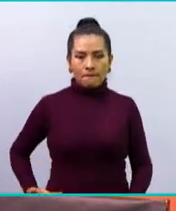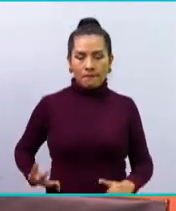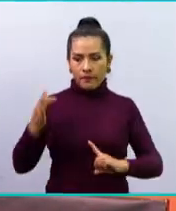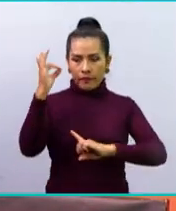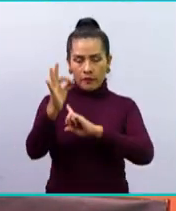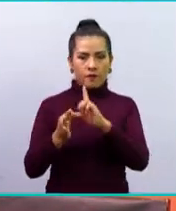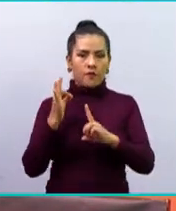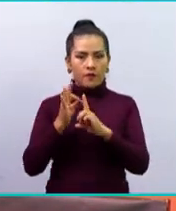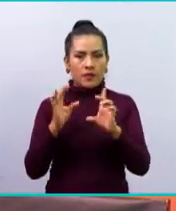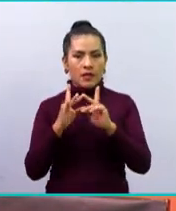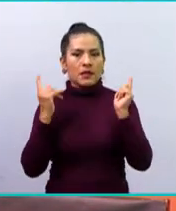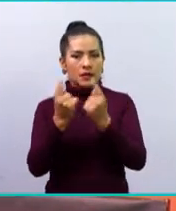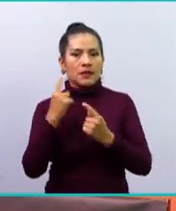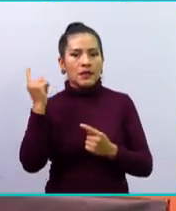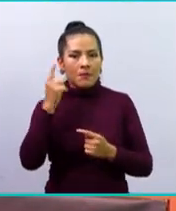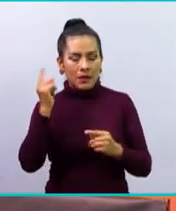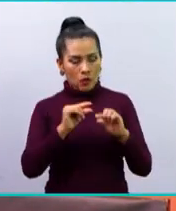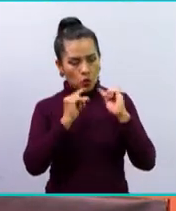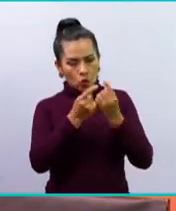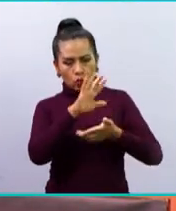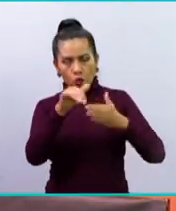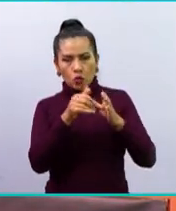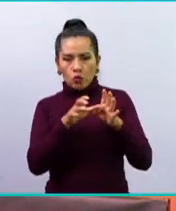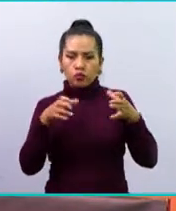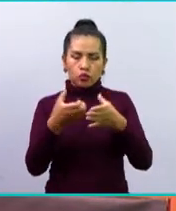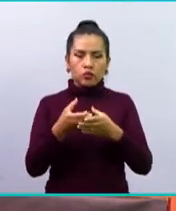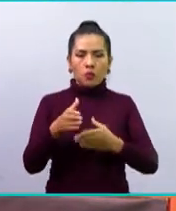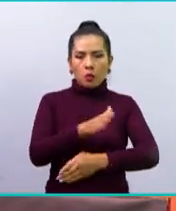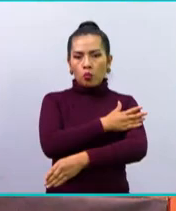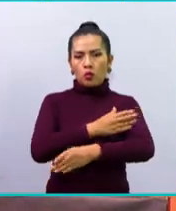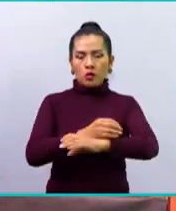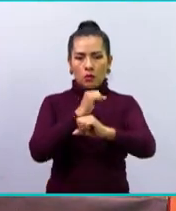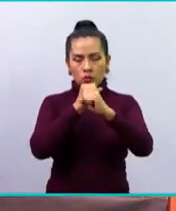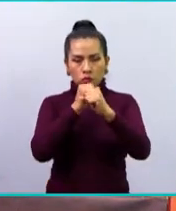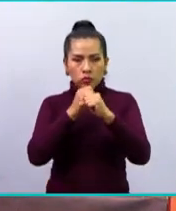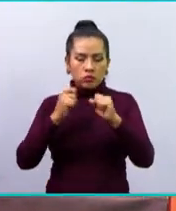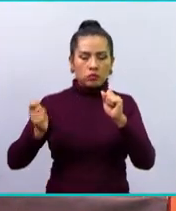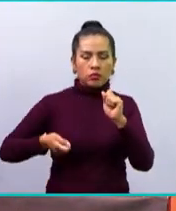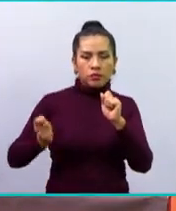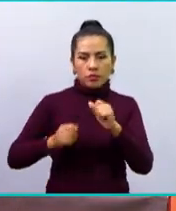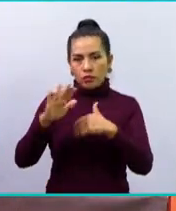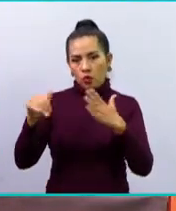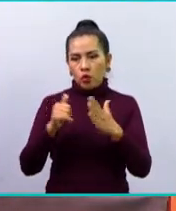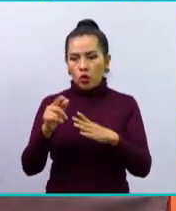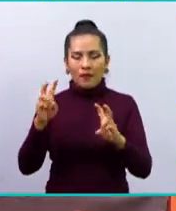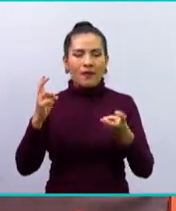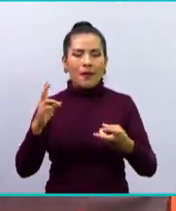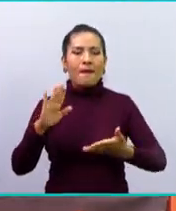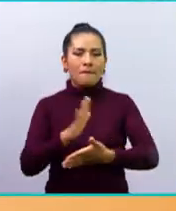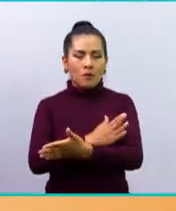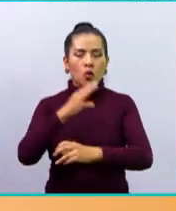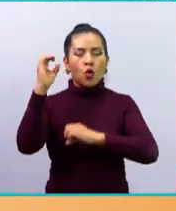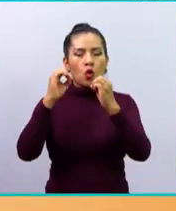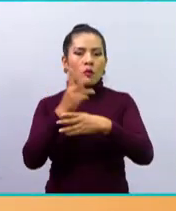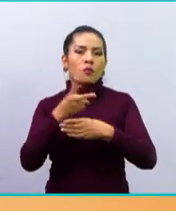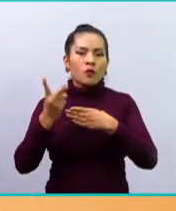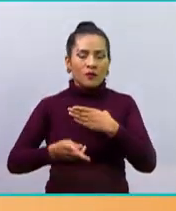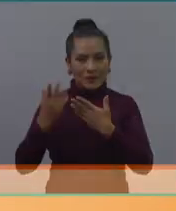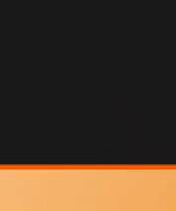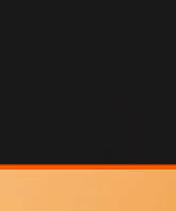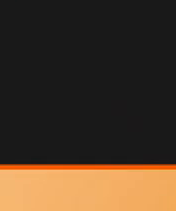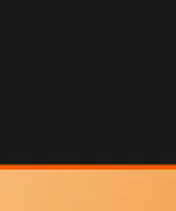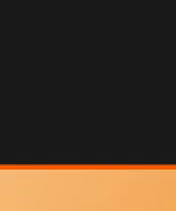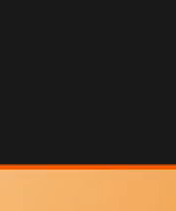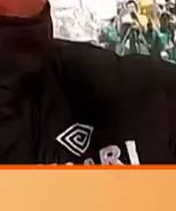Federación Departamental de Bandas y Músicos Profesionales de Oruro. Franklin, buenas tardes, bienvenido a Culturas BTV.